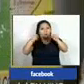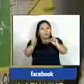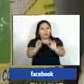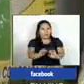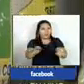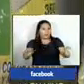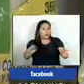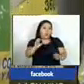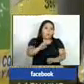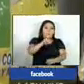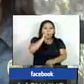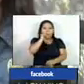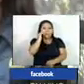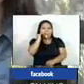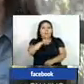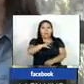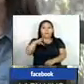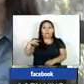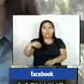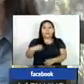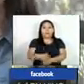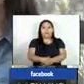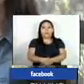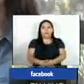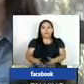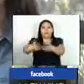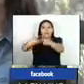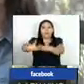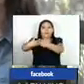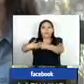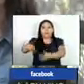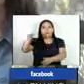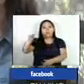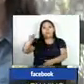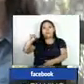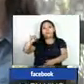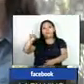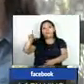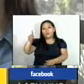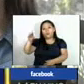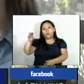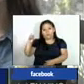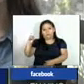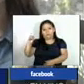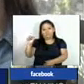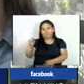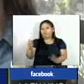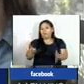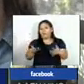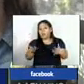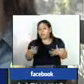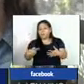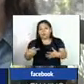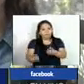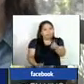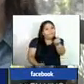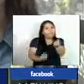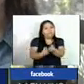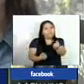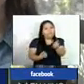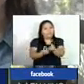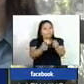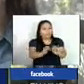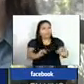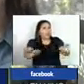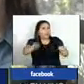y los padres de familia. Nido Forti Crece es una marca que constantemente está apoyando el aprendizaje de